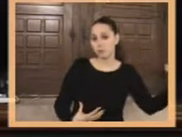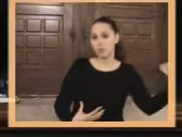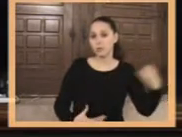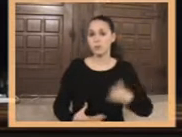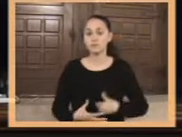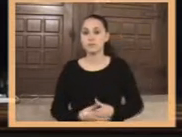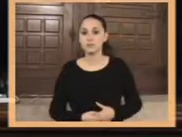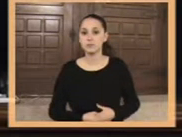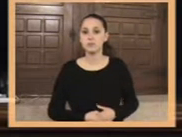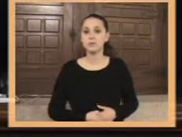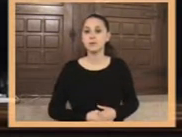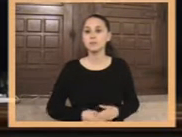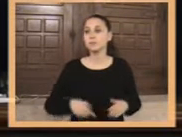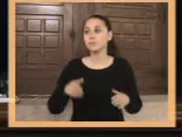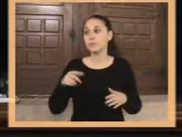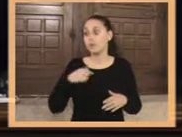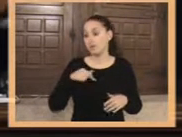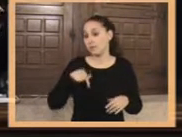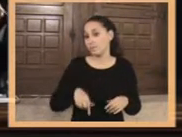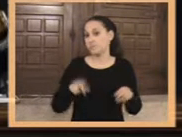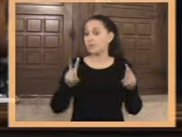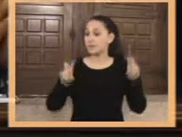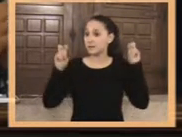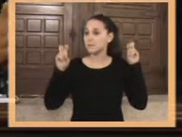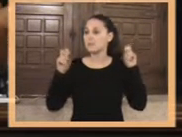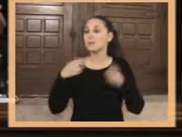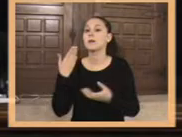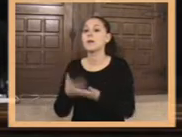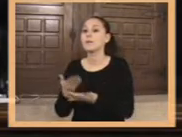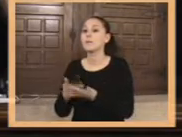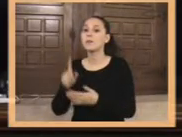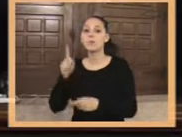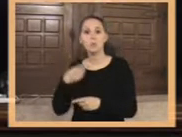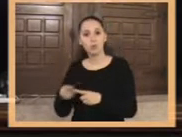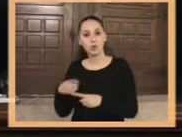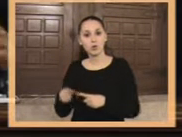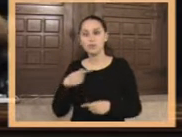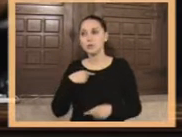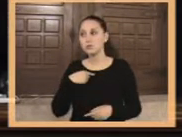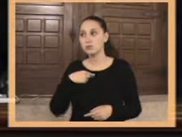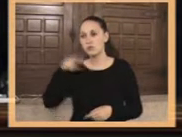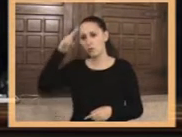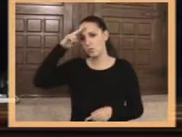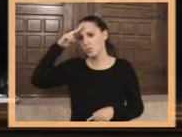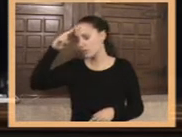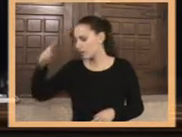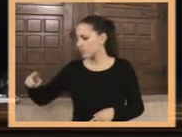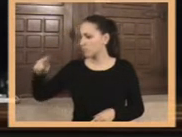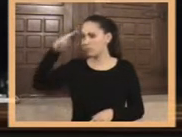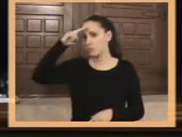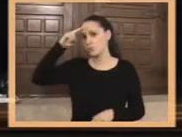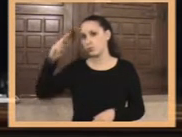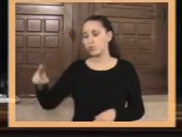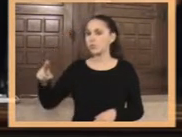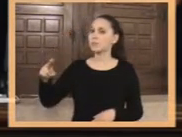este ámbito, y pongo un paréntesis, yo le voy a pedir una cosa. Yo soy muy respetuoso, ultra respetuoso con las